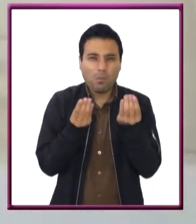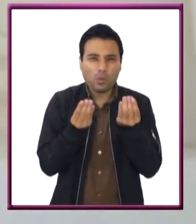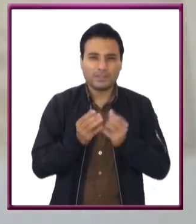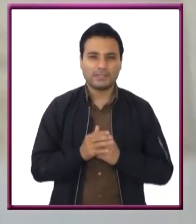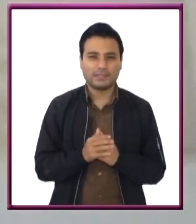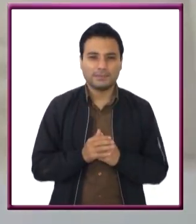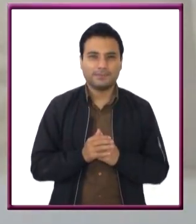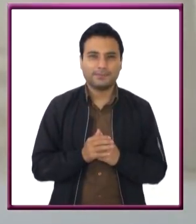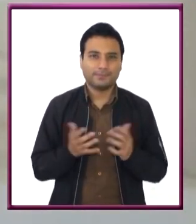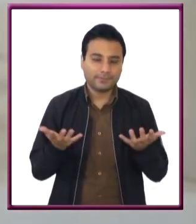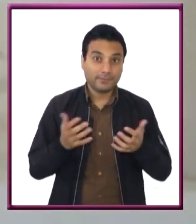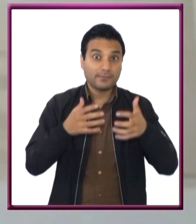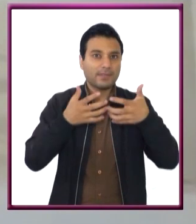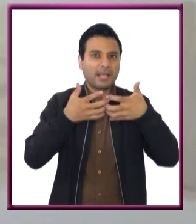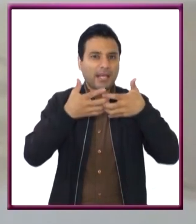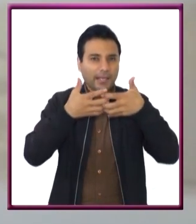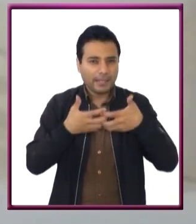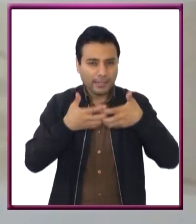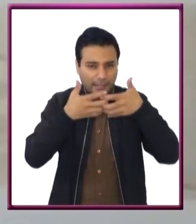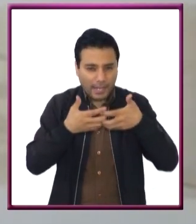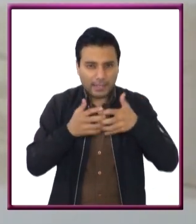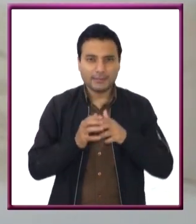donde muestra engranes,